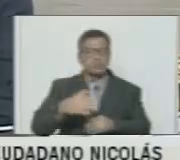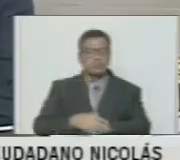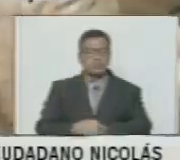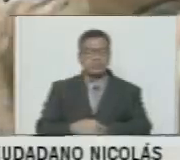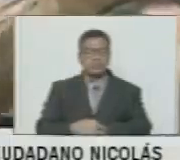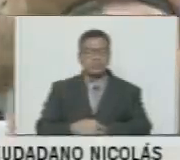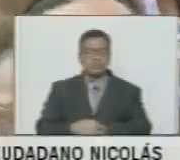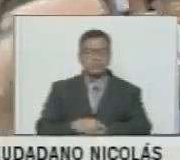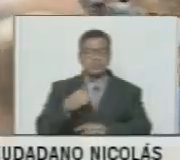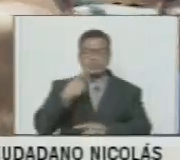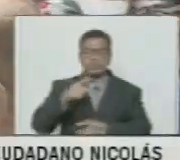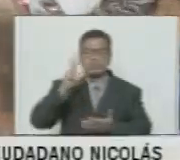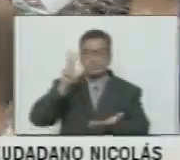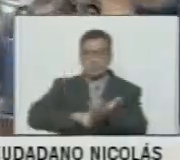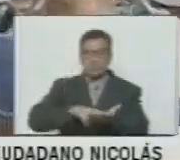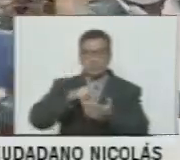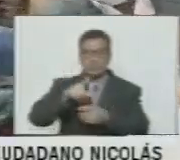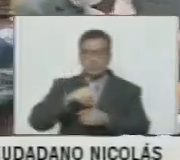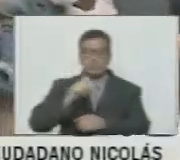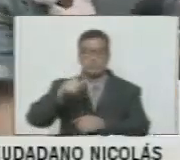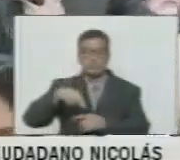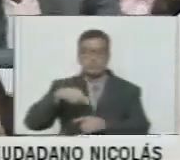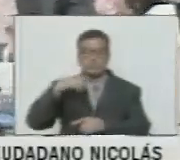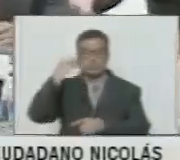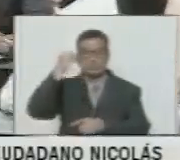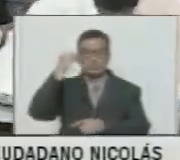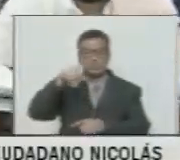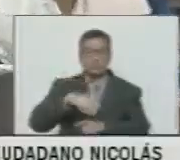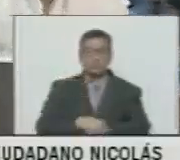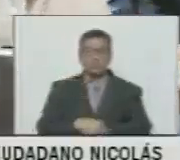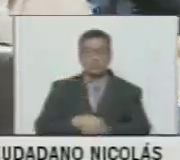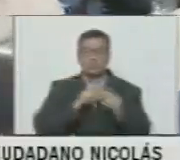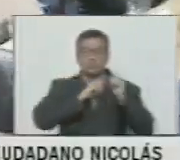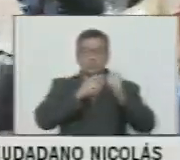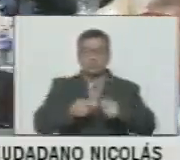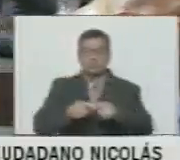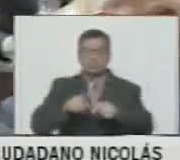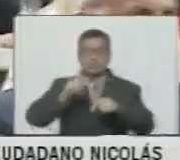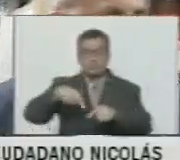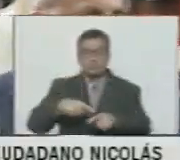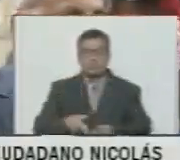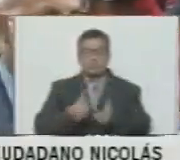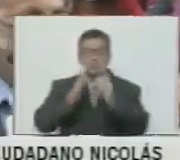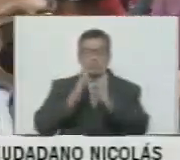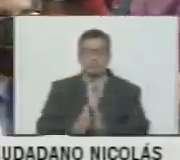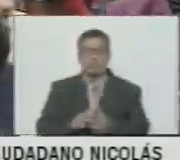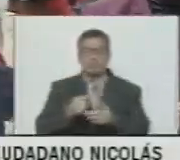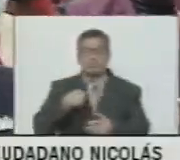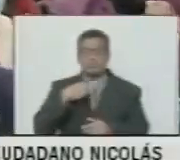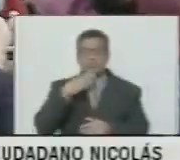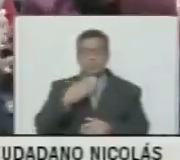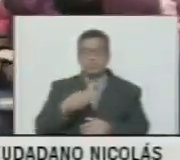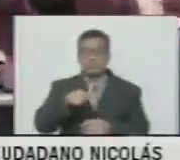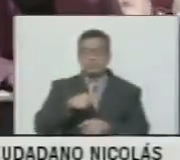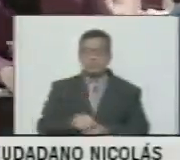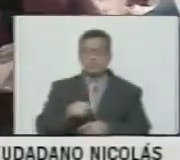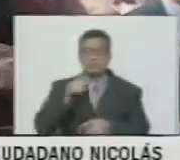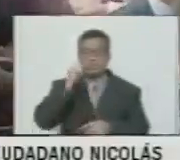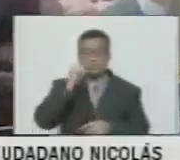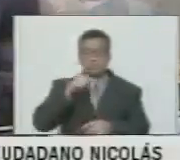de costumbre. Queda aprobado. En consecuencia, se declara con lugar la autorización